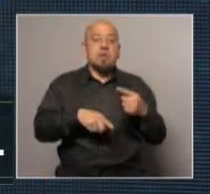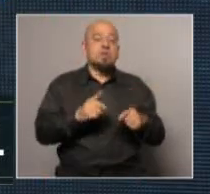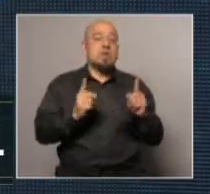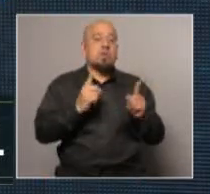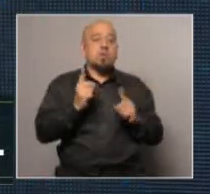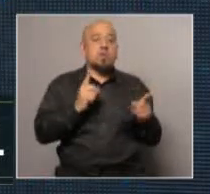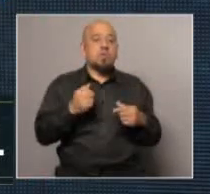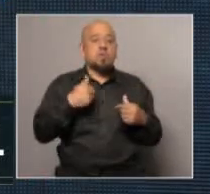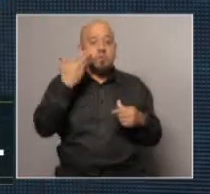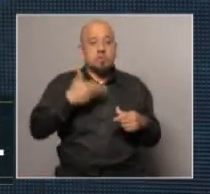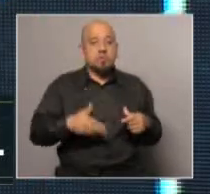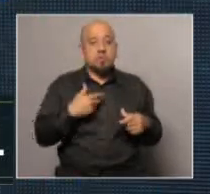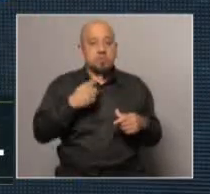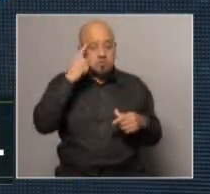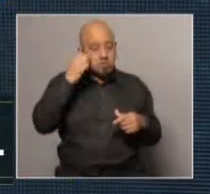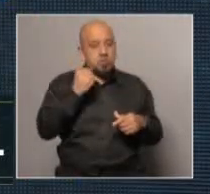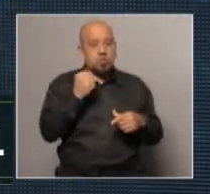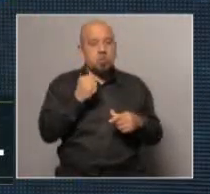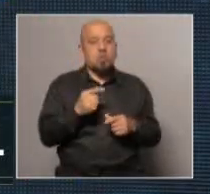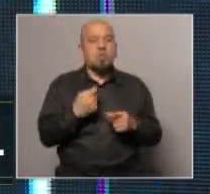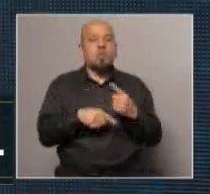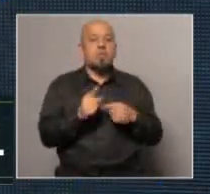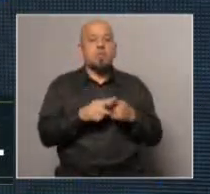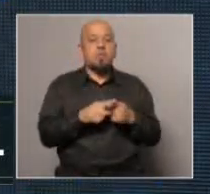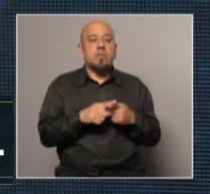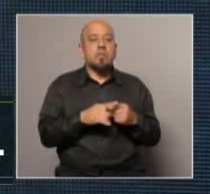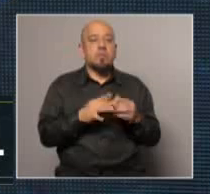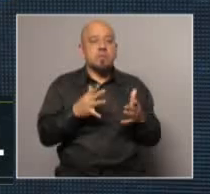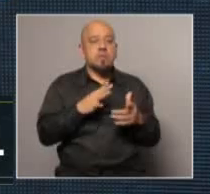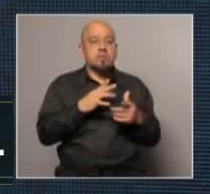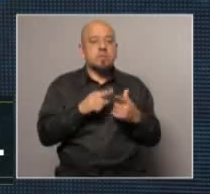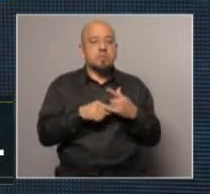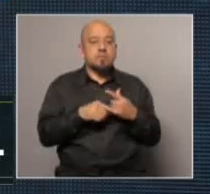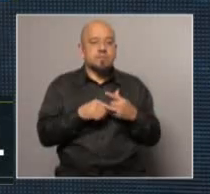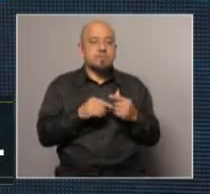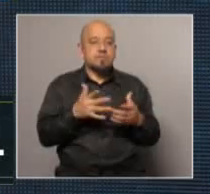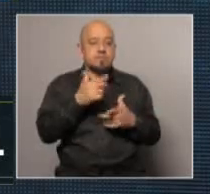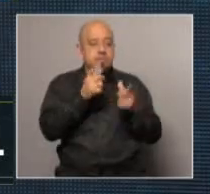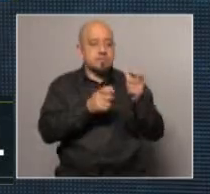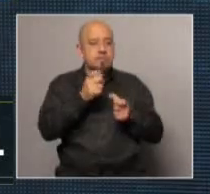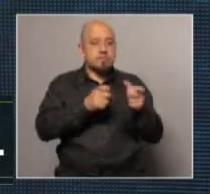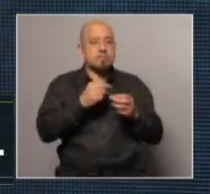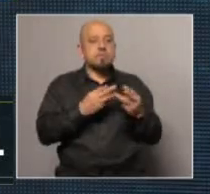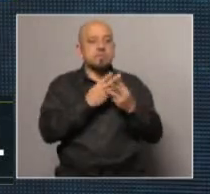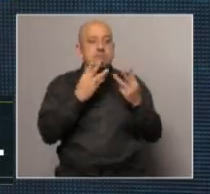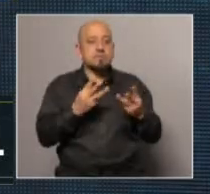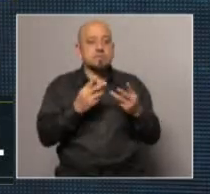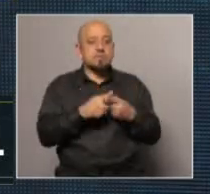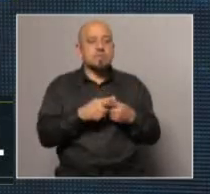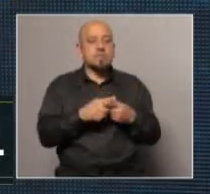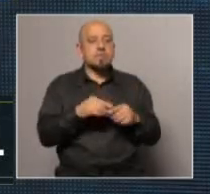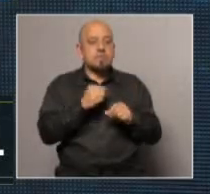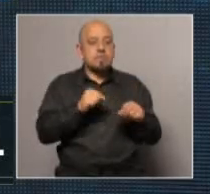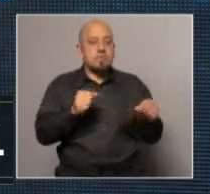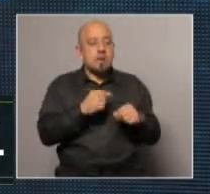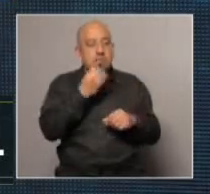algunos casos son fundamentalistas, pero que están bien inspiradas. Yo quiero decir, es gente que en general... trata de mejorar